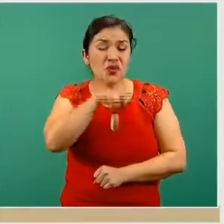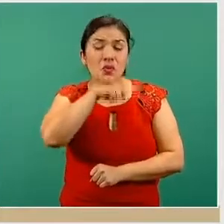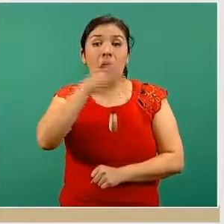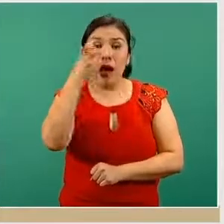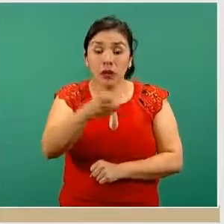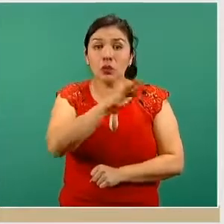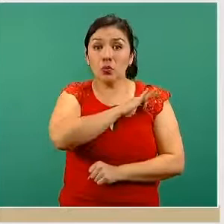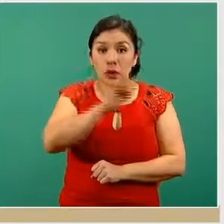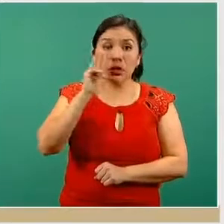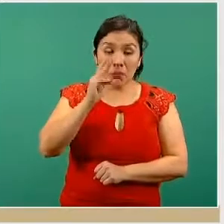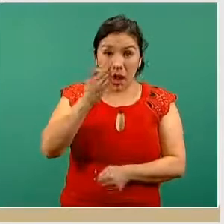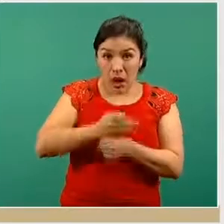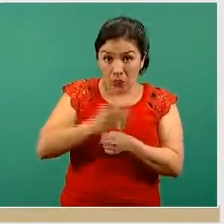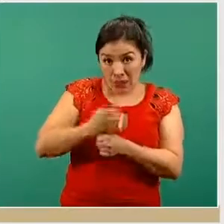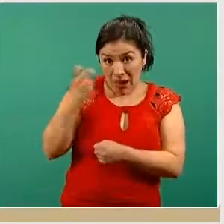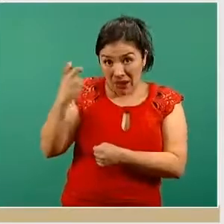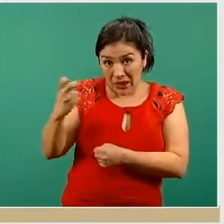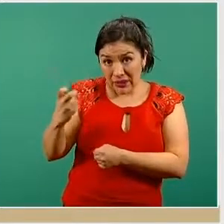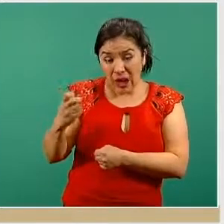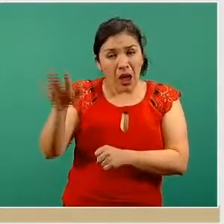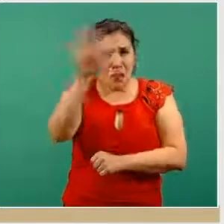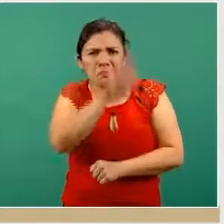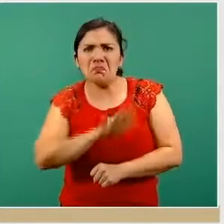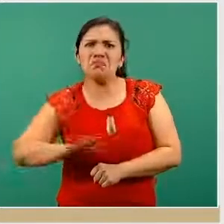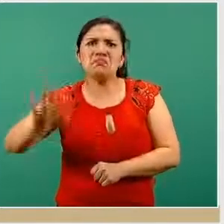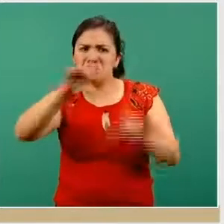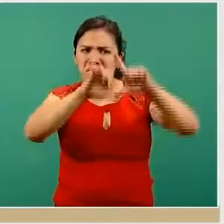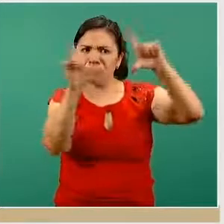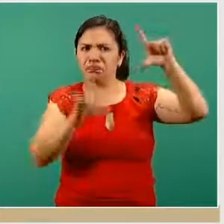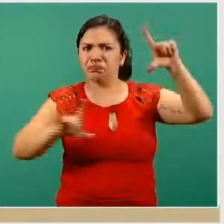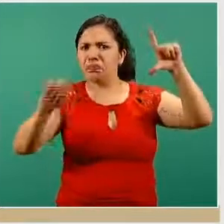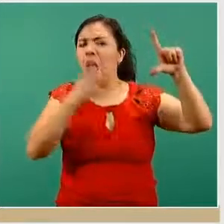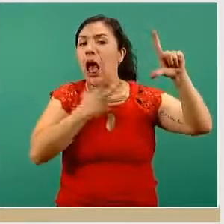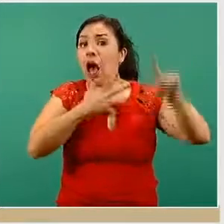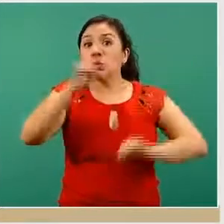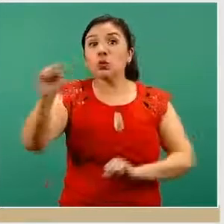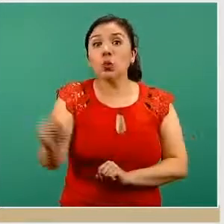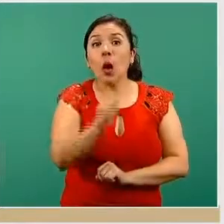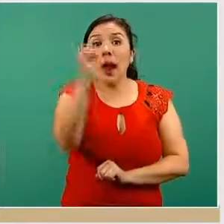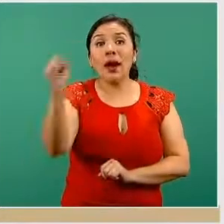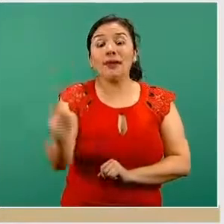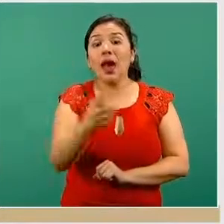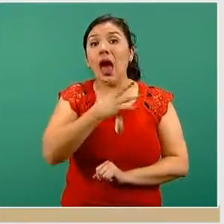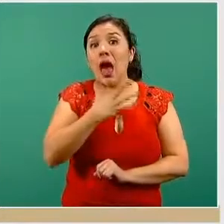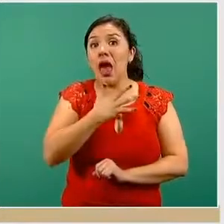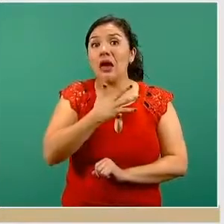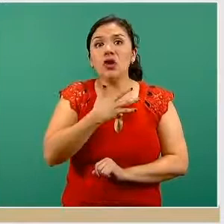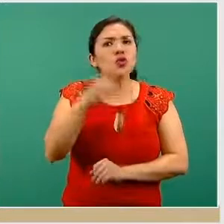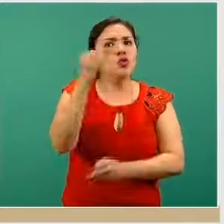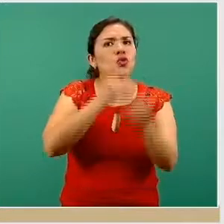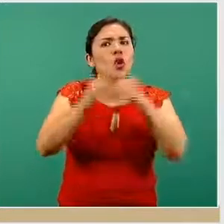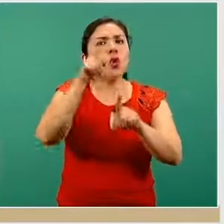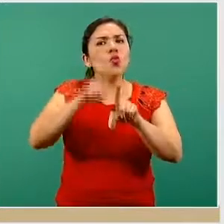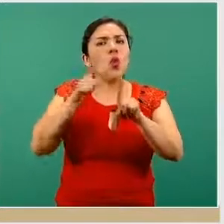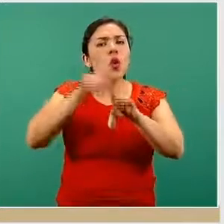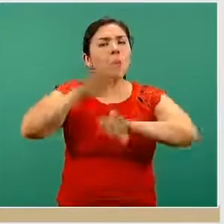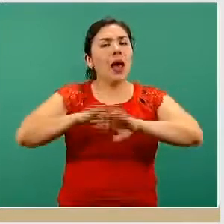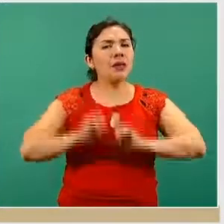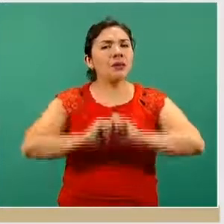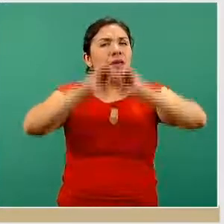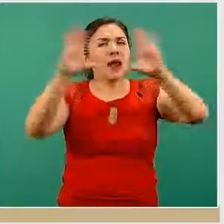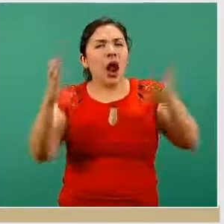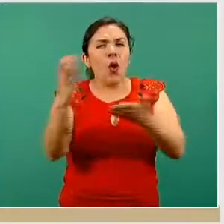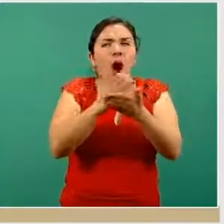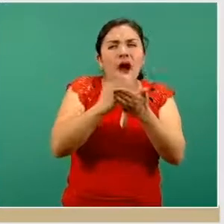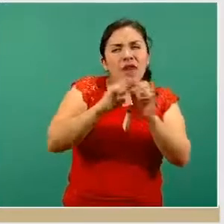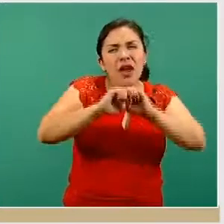podemos observar también que en todo el territorio mexicano afortunadamente lo encontramos en un tono claro, a café